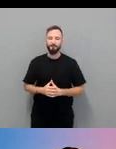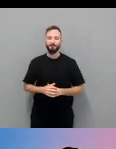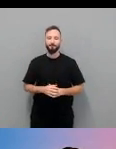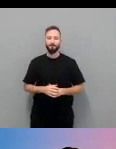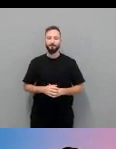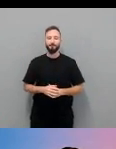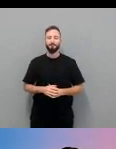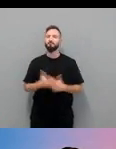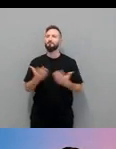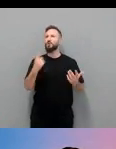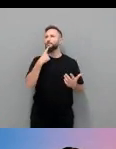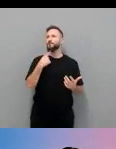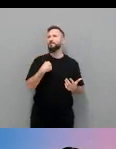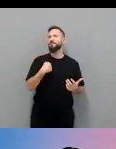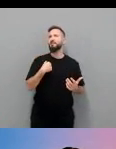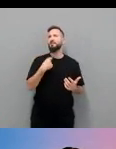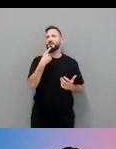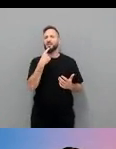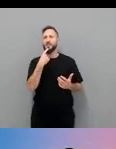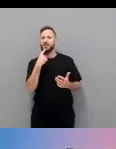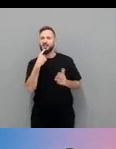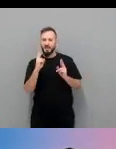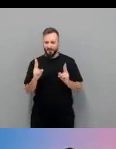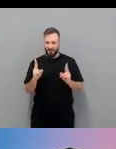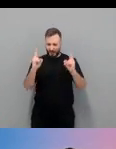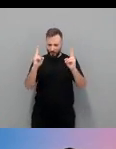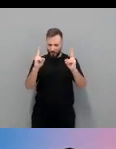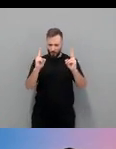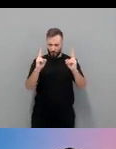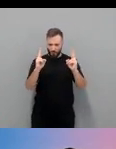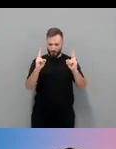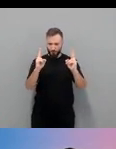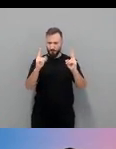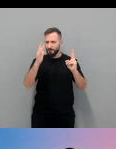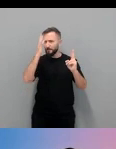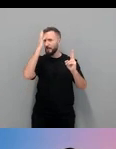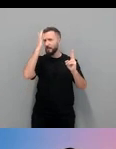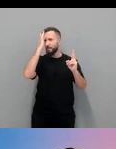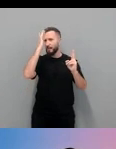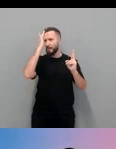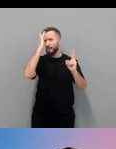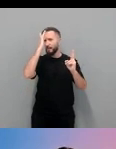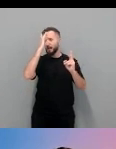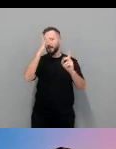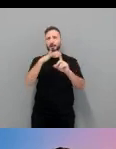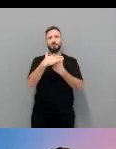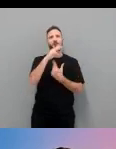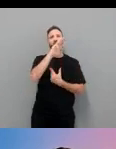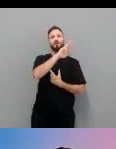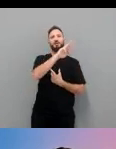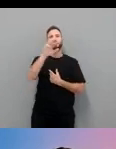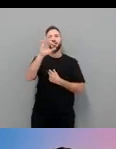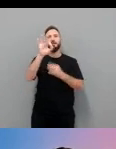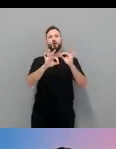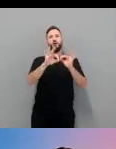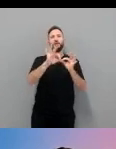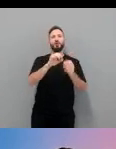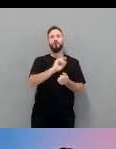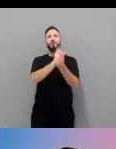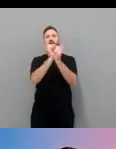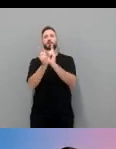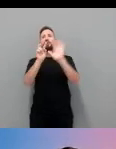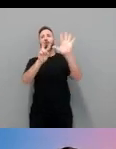Y me diréis, ¿y esos tramos pasa algo si en vez del 33 tengo 75%? ¿Me cambian